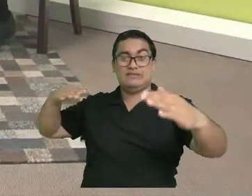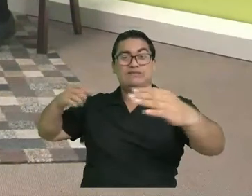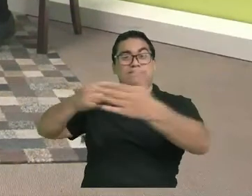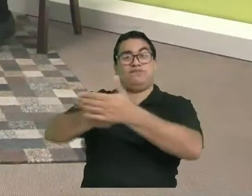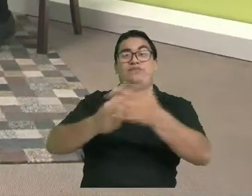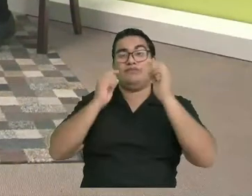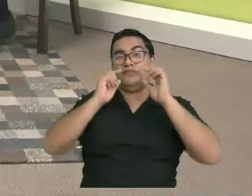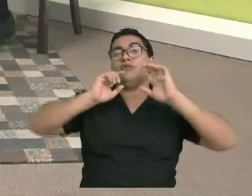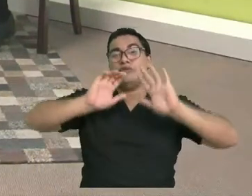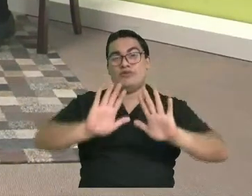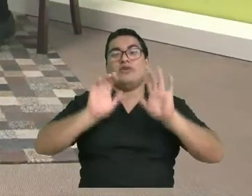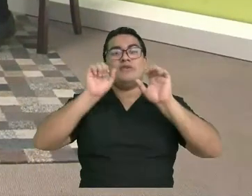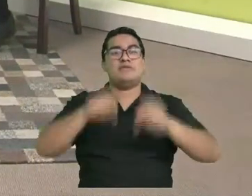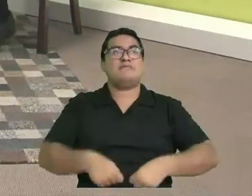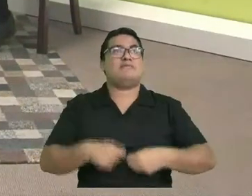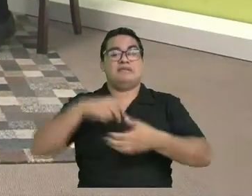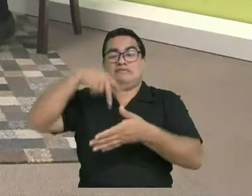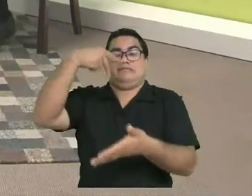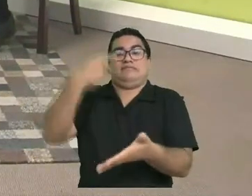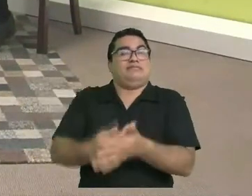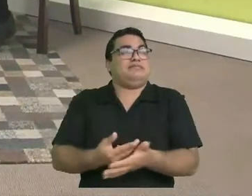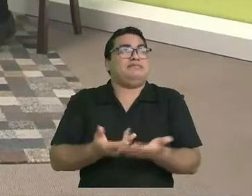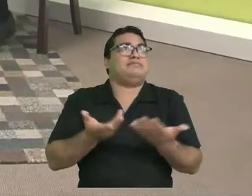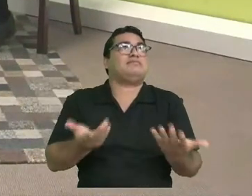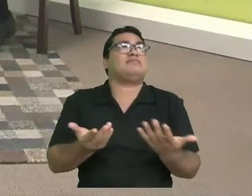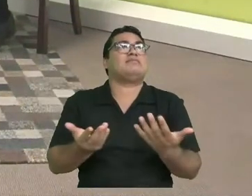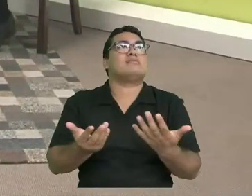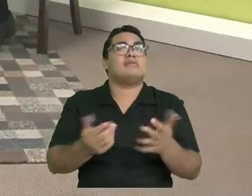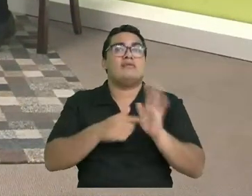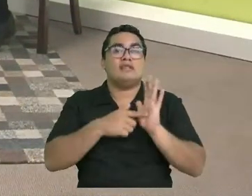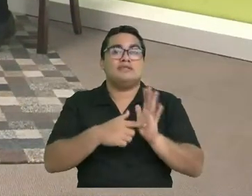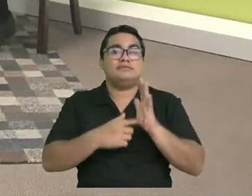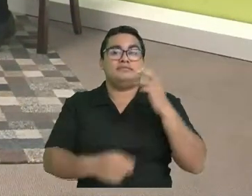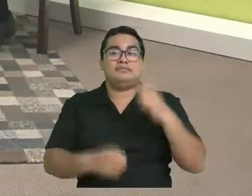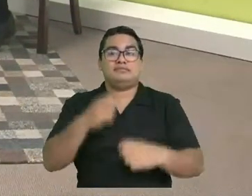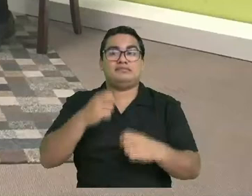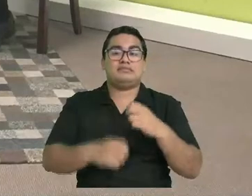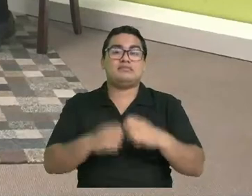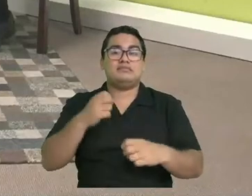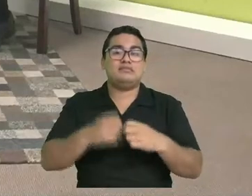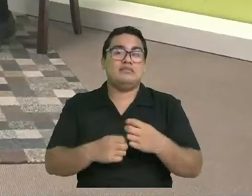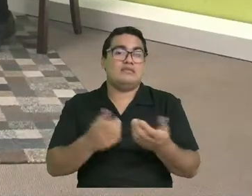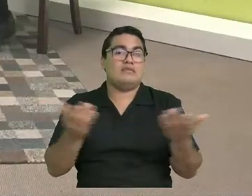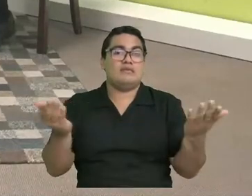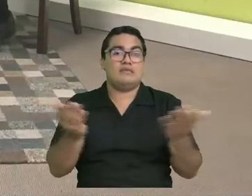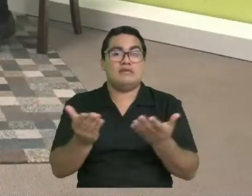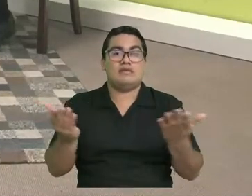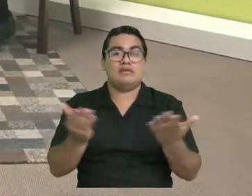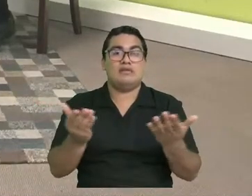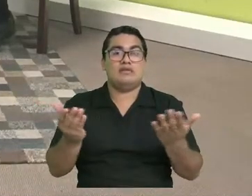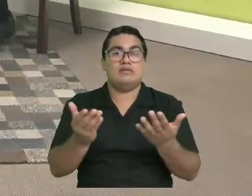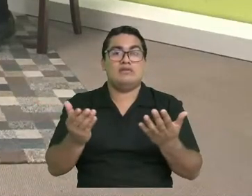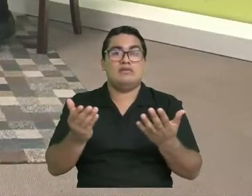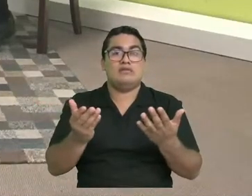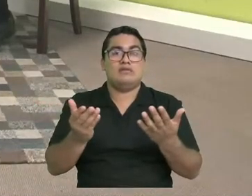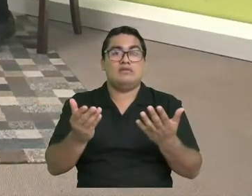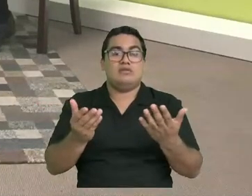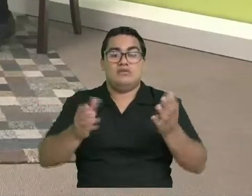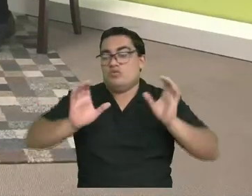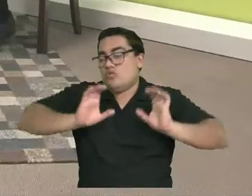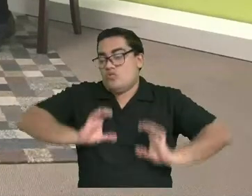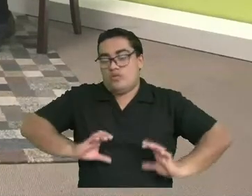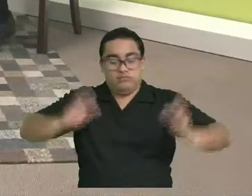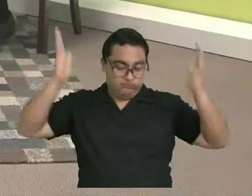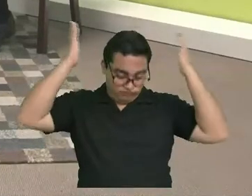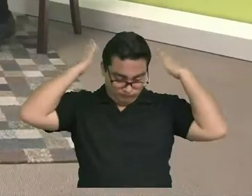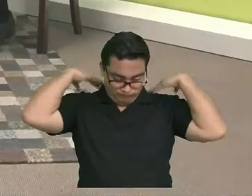un accidente, puede provocarle una caída. Aparte, pues, de los problemas que le ocasionan en la rodilla, en la cintura y